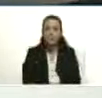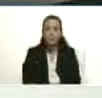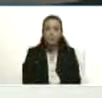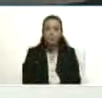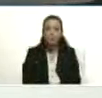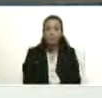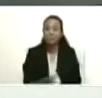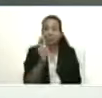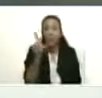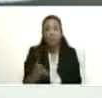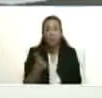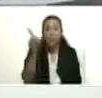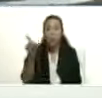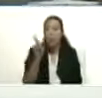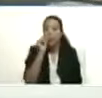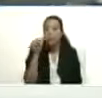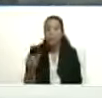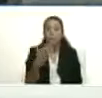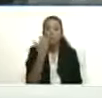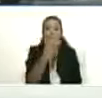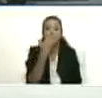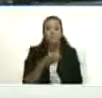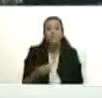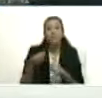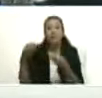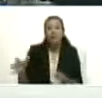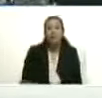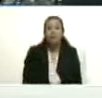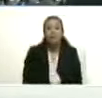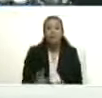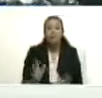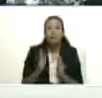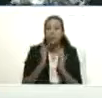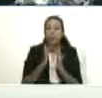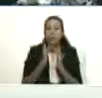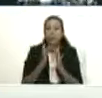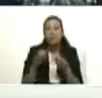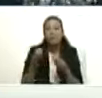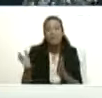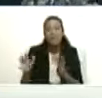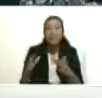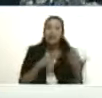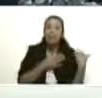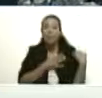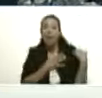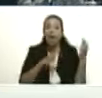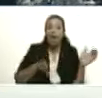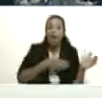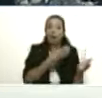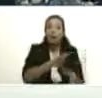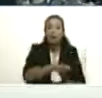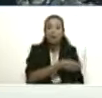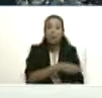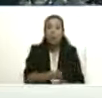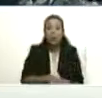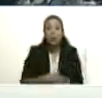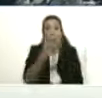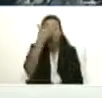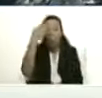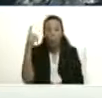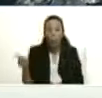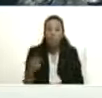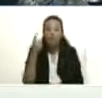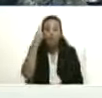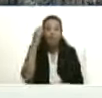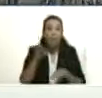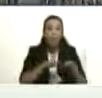Nahum Fernández. Bueno, los dejo por ahora para que sigan bailando y celebrando. No olviden que es